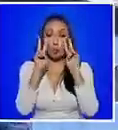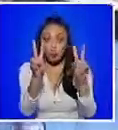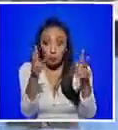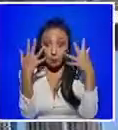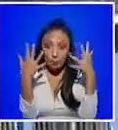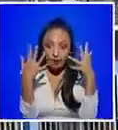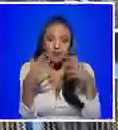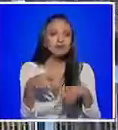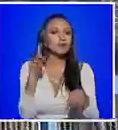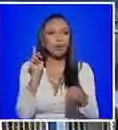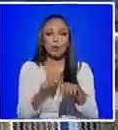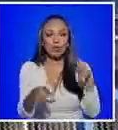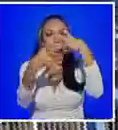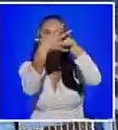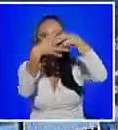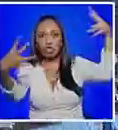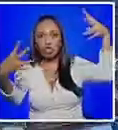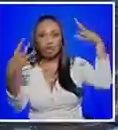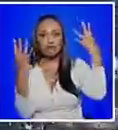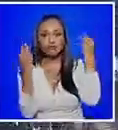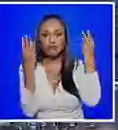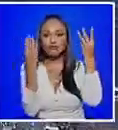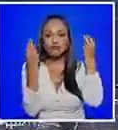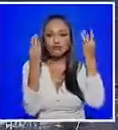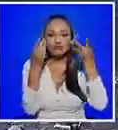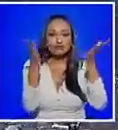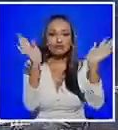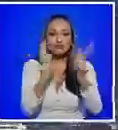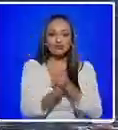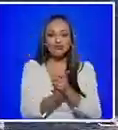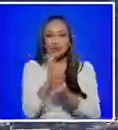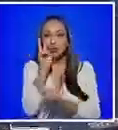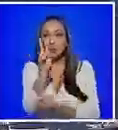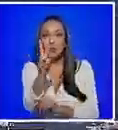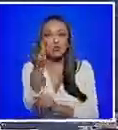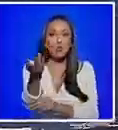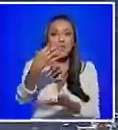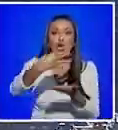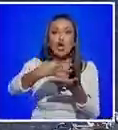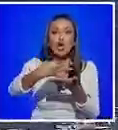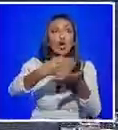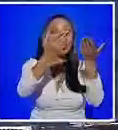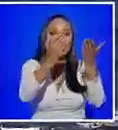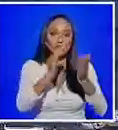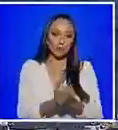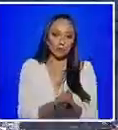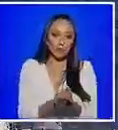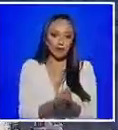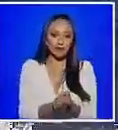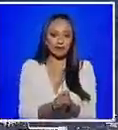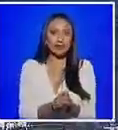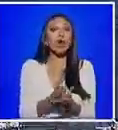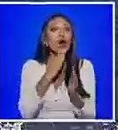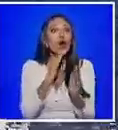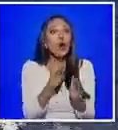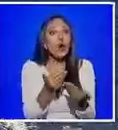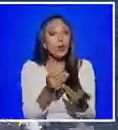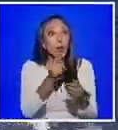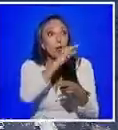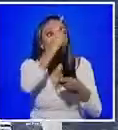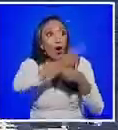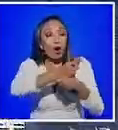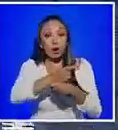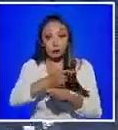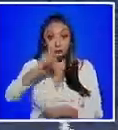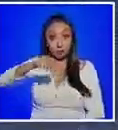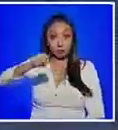la cantidad de cables que cuelgan de los postes. Y debemos conocer, vecinos y vecinas, que hay una ordenanza incluso